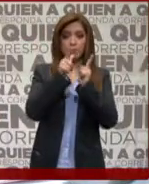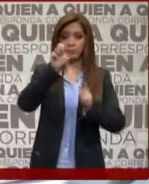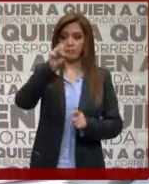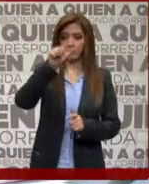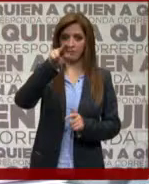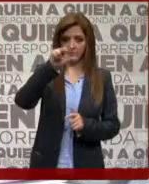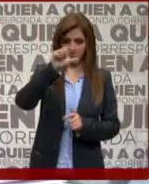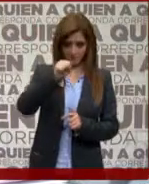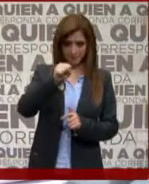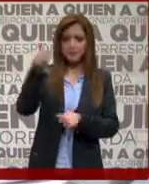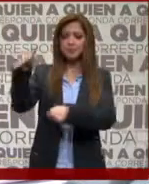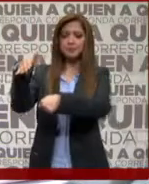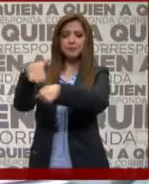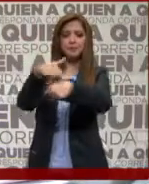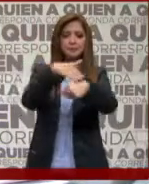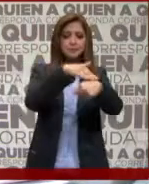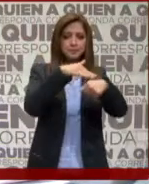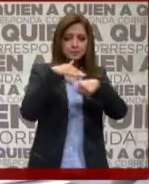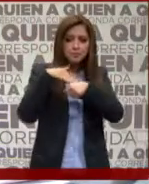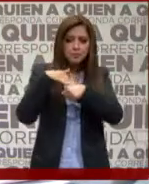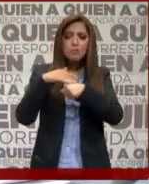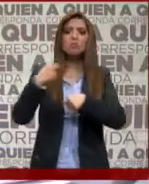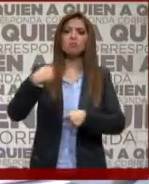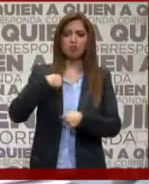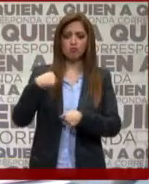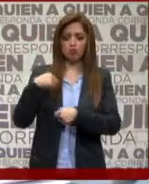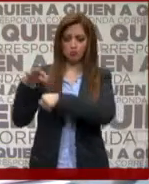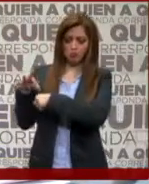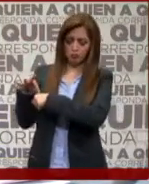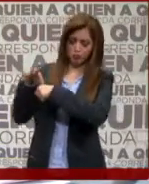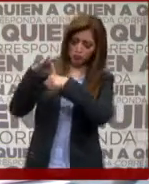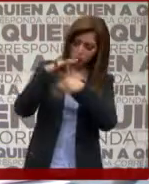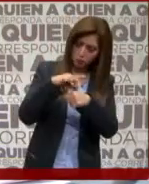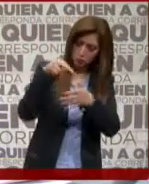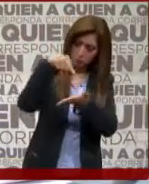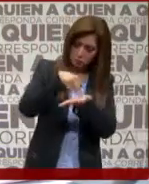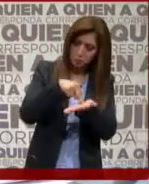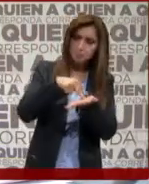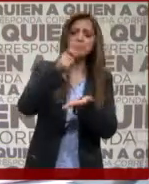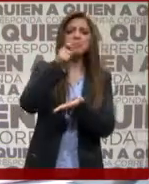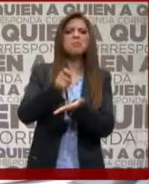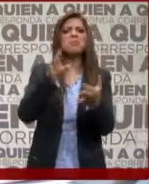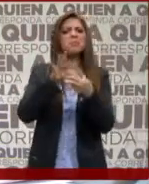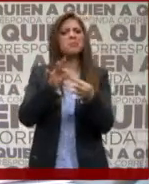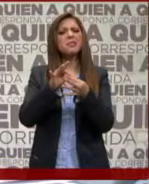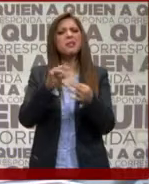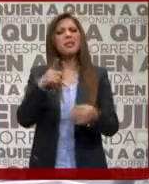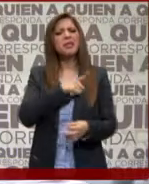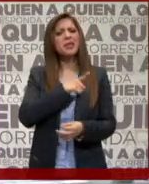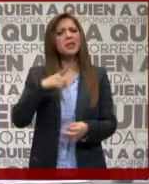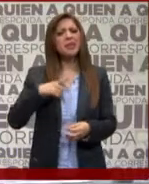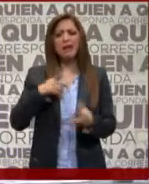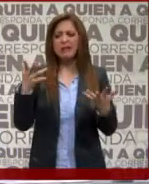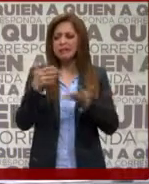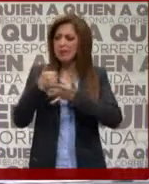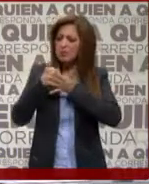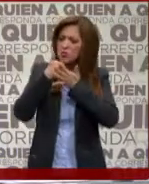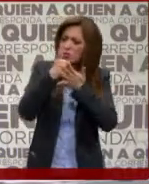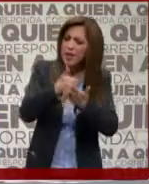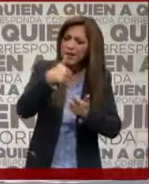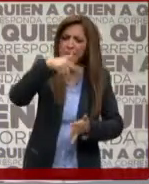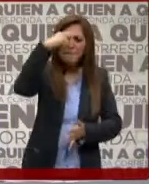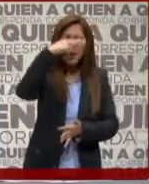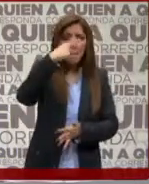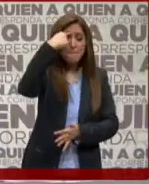de gente del areal social entre ellos estaba un servidor y nos comentó que algo había que hacer por méxico para prevenir las